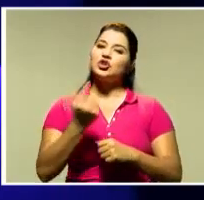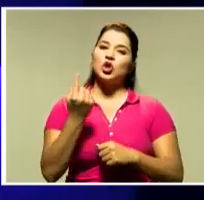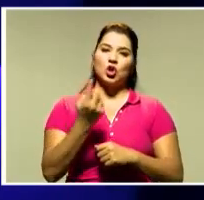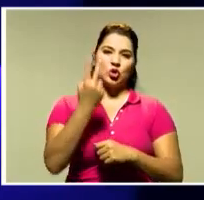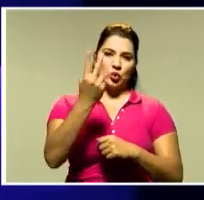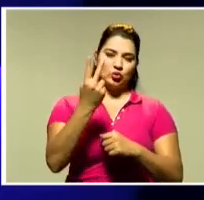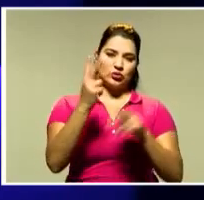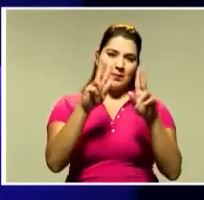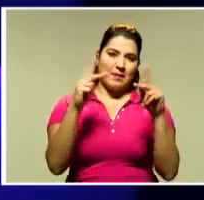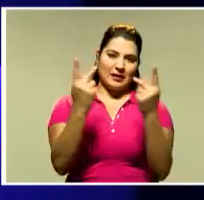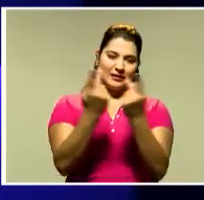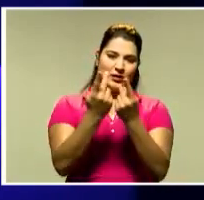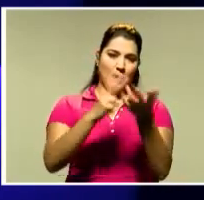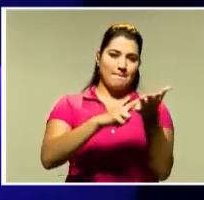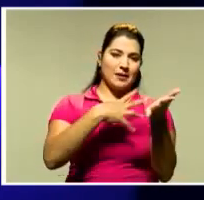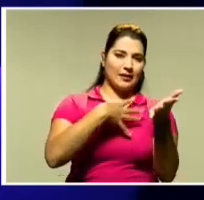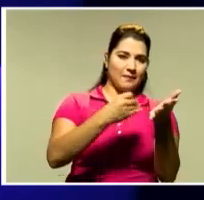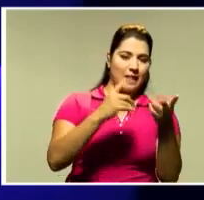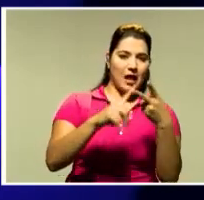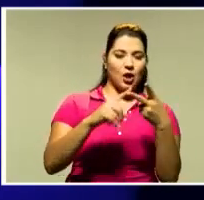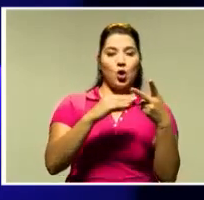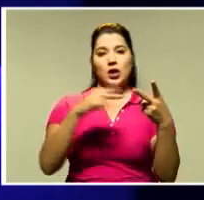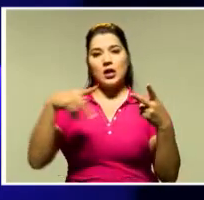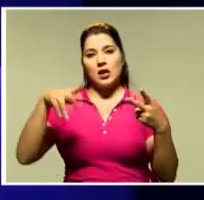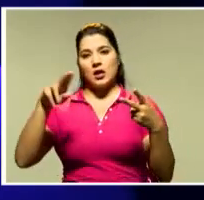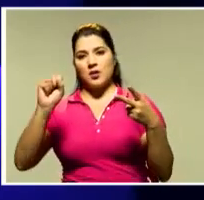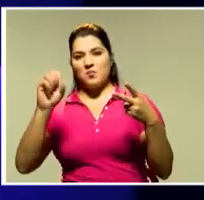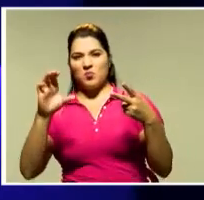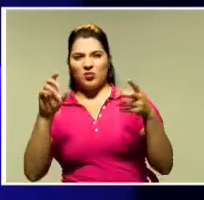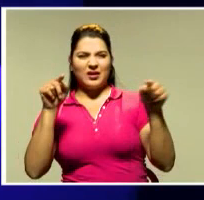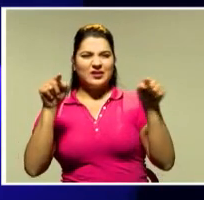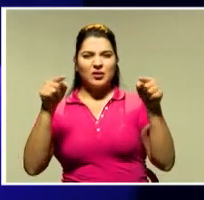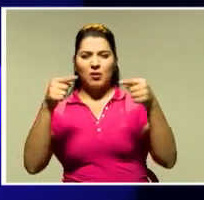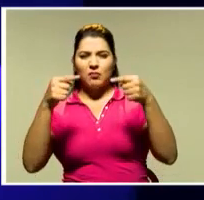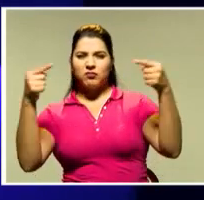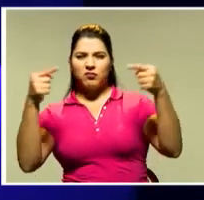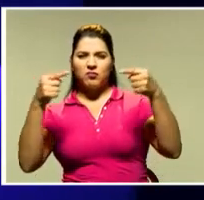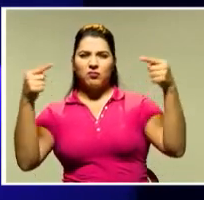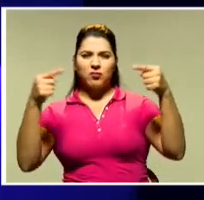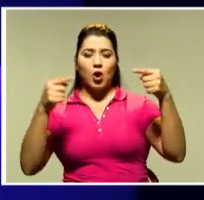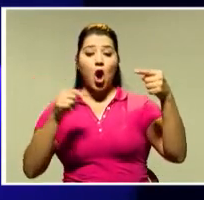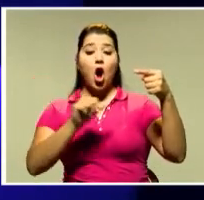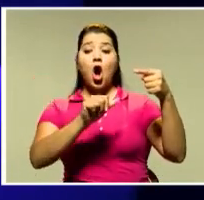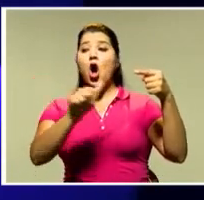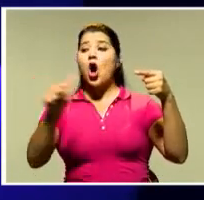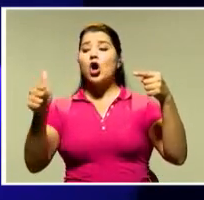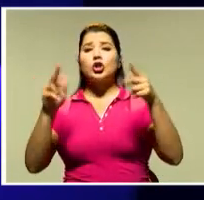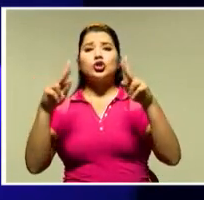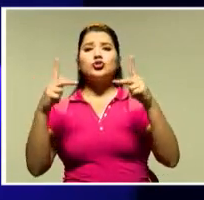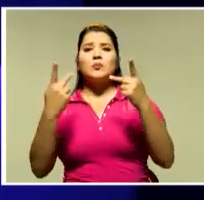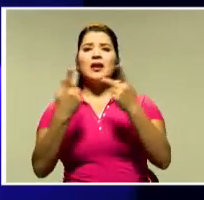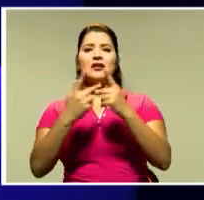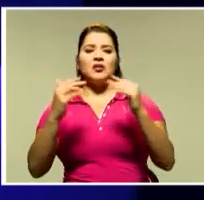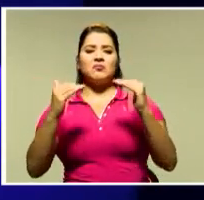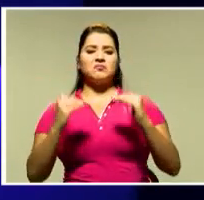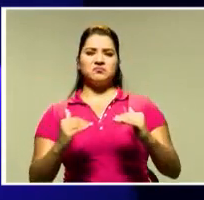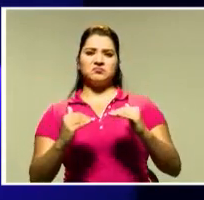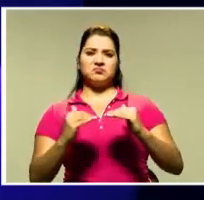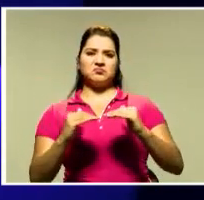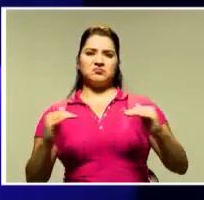Liberación y la Unidad se repartían la mayoría del